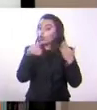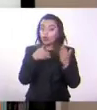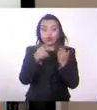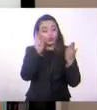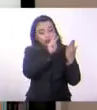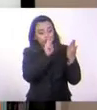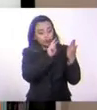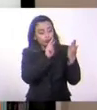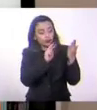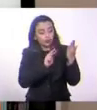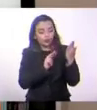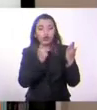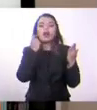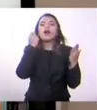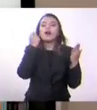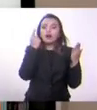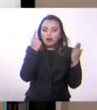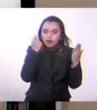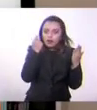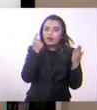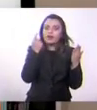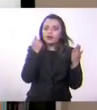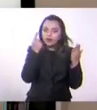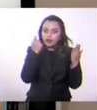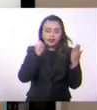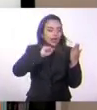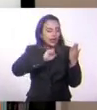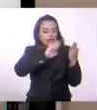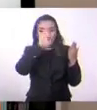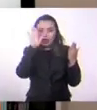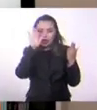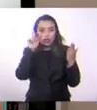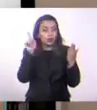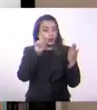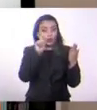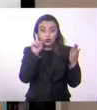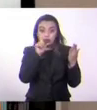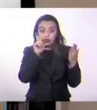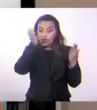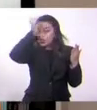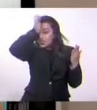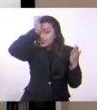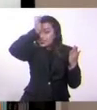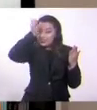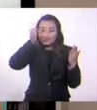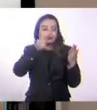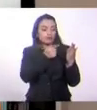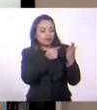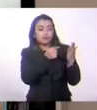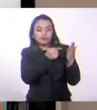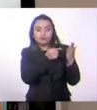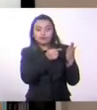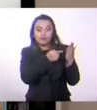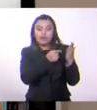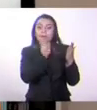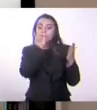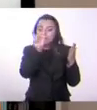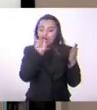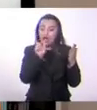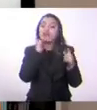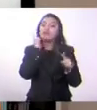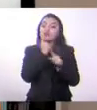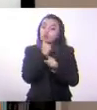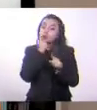que todas las palabras estén escritas correctamente. Cuando ya has hecho todo esto, vamos a la publicación. La